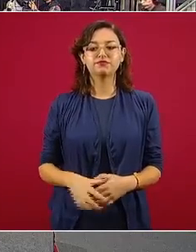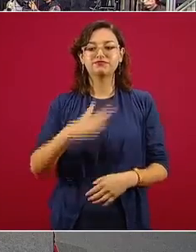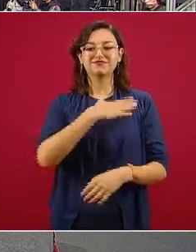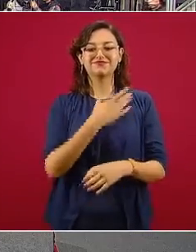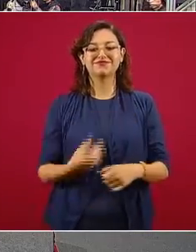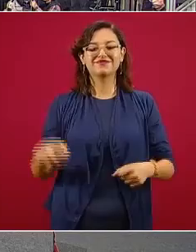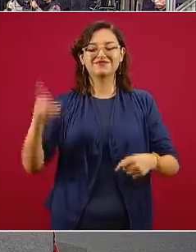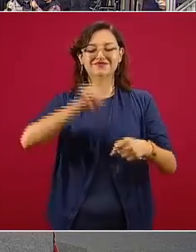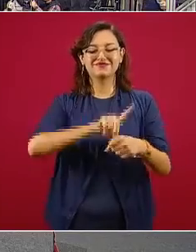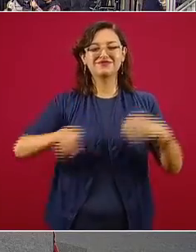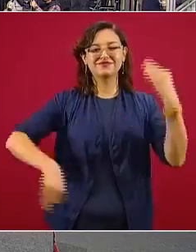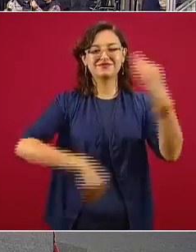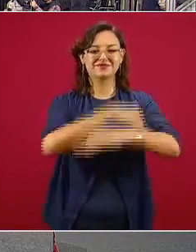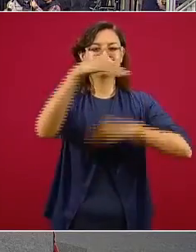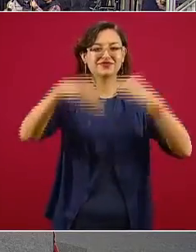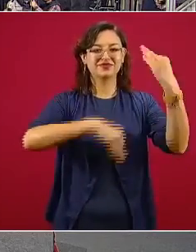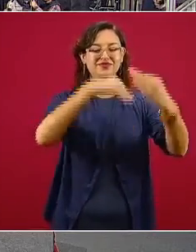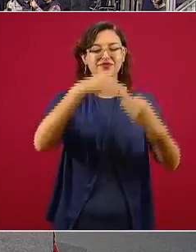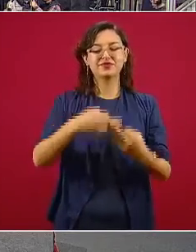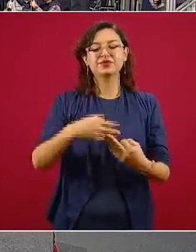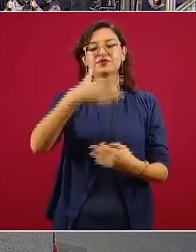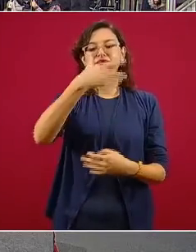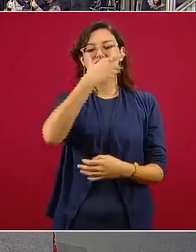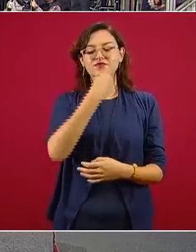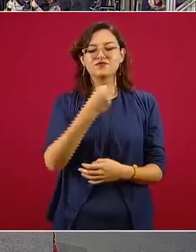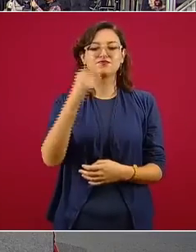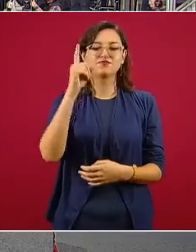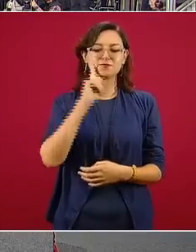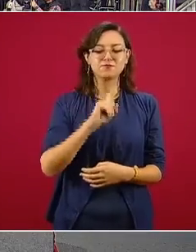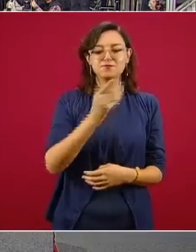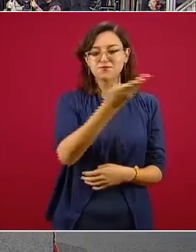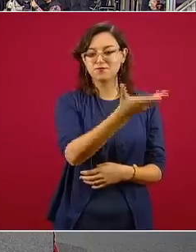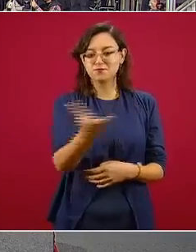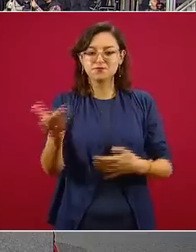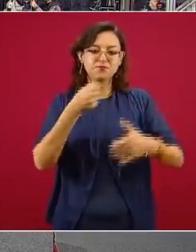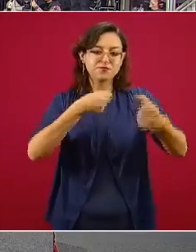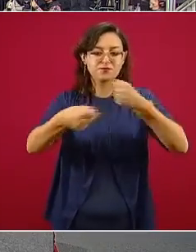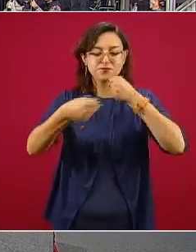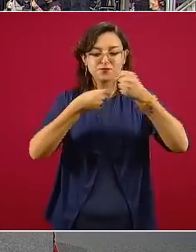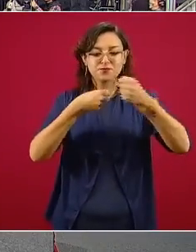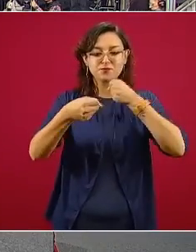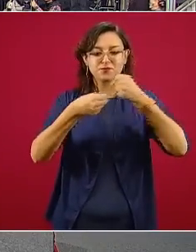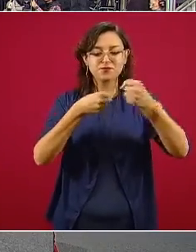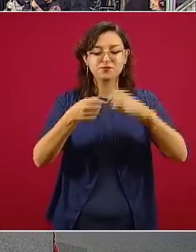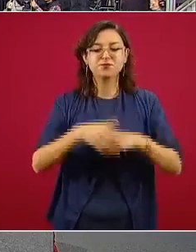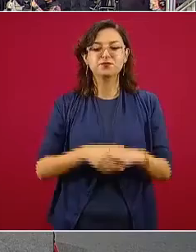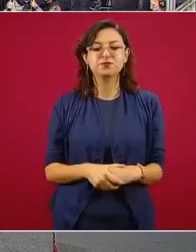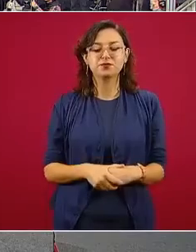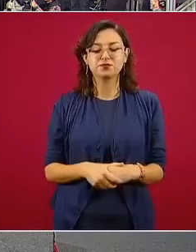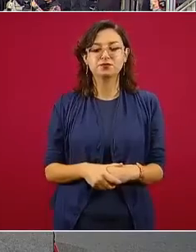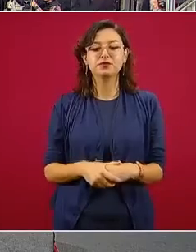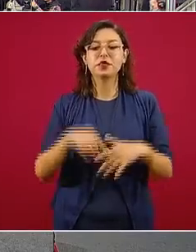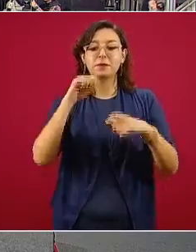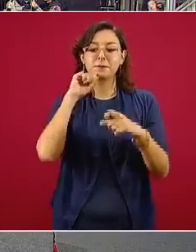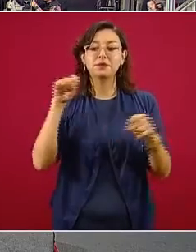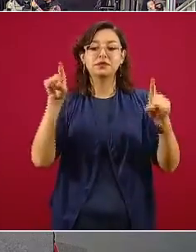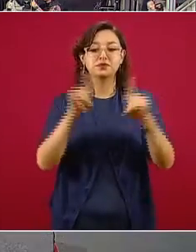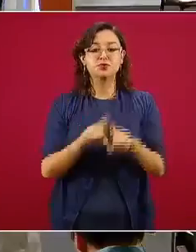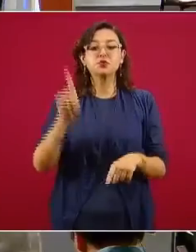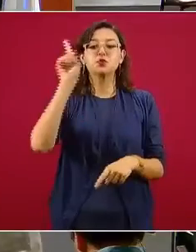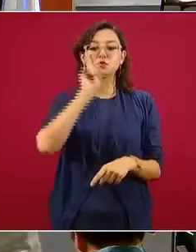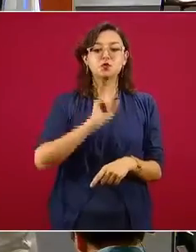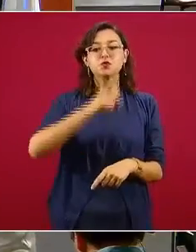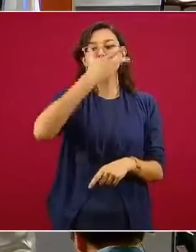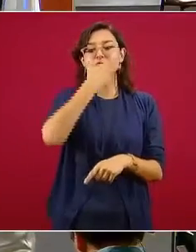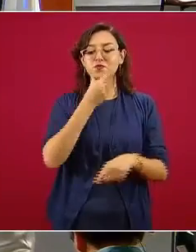Buenos días a todas, a todos los comunicadores y a las mujeres y hombres que viven de su